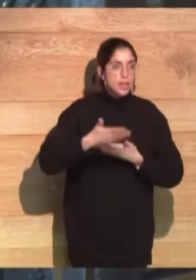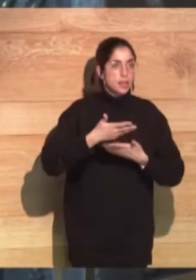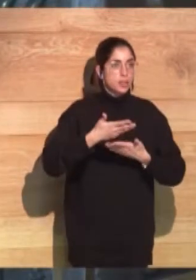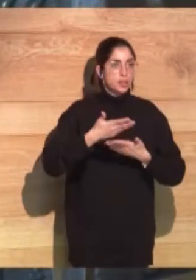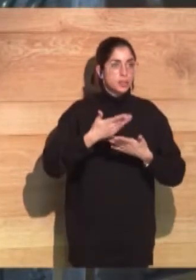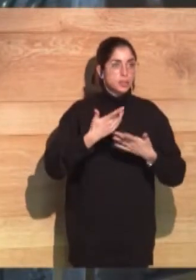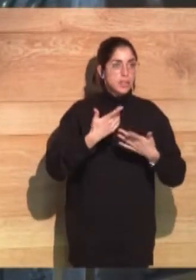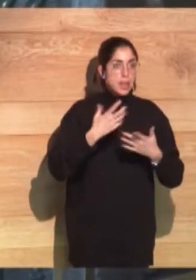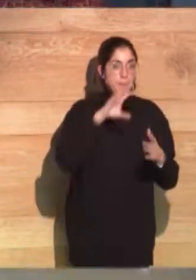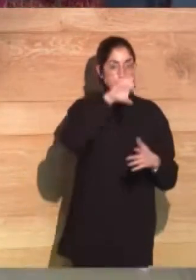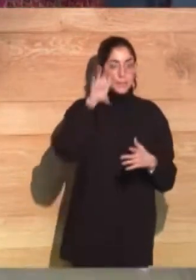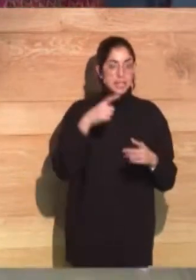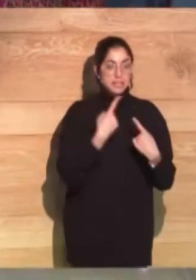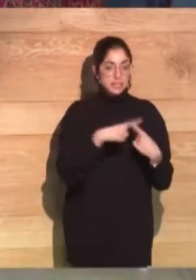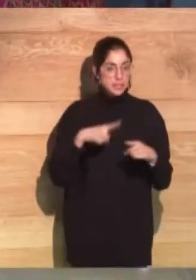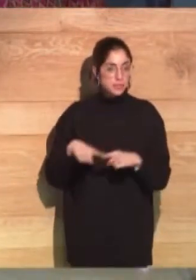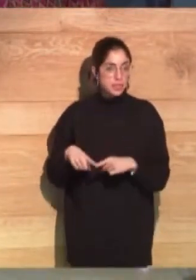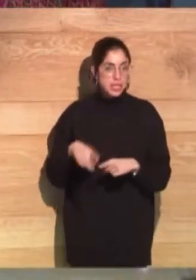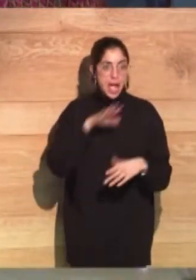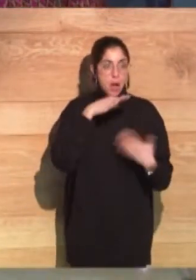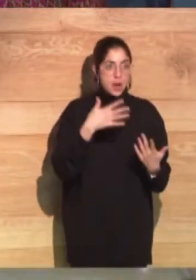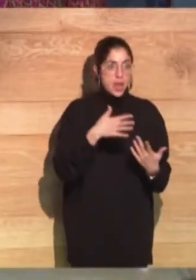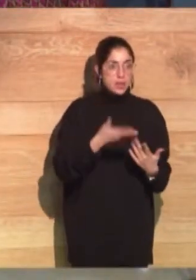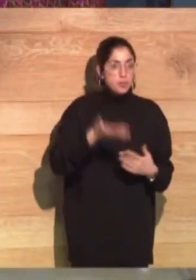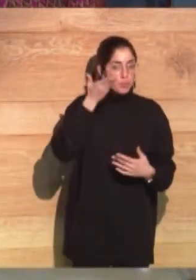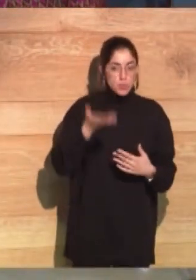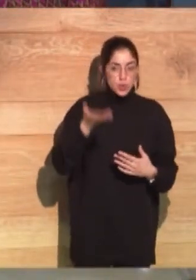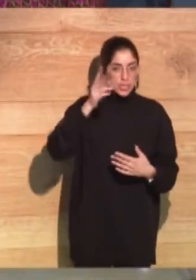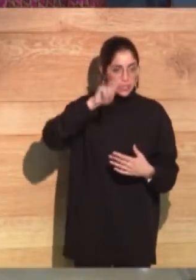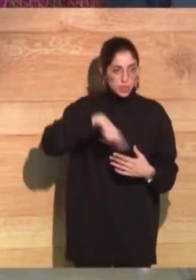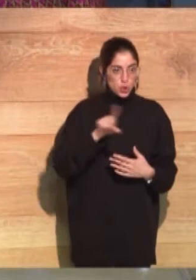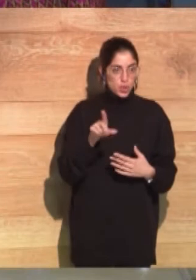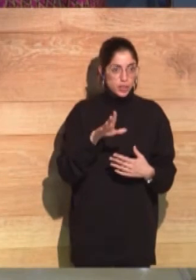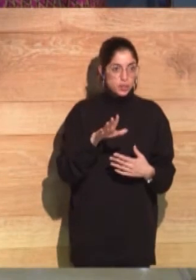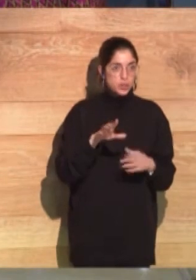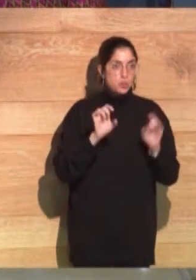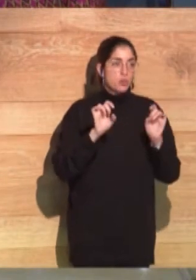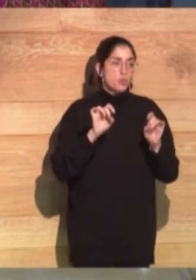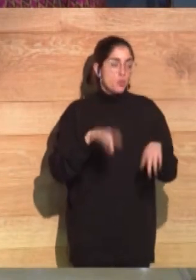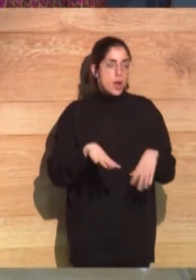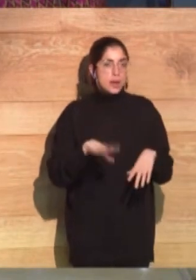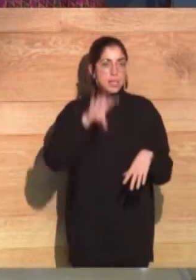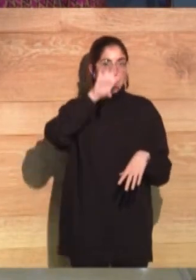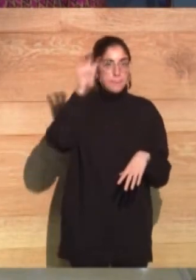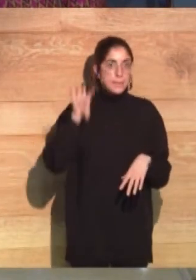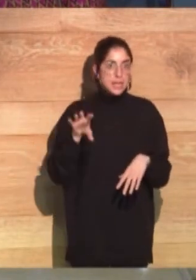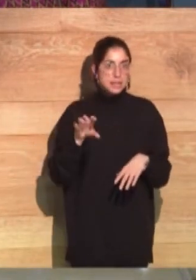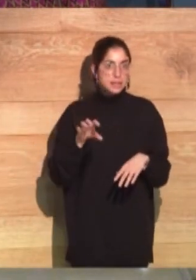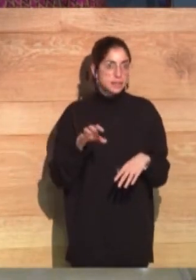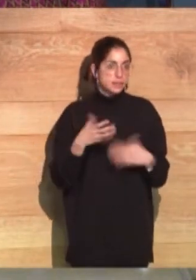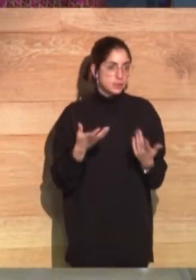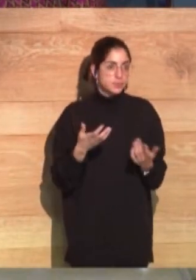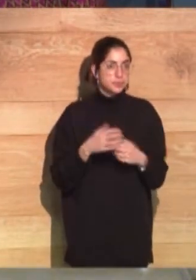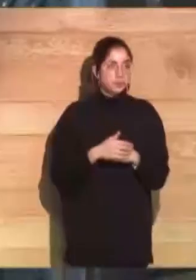entre distintos países ya no es tan importante como tus propios problemas como país, como nación,